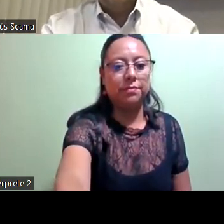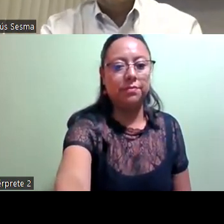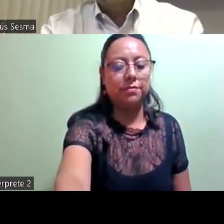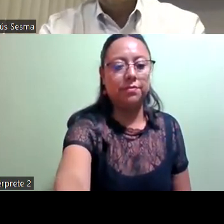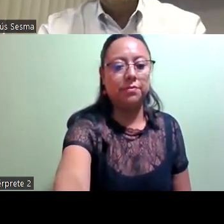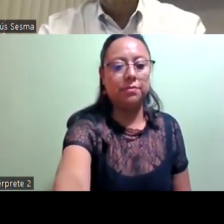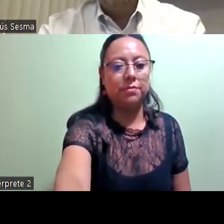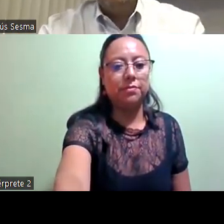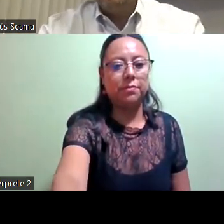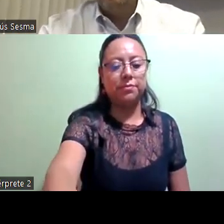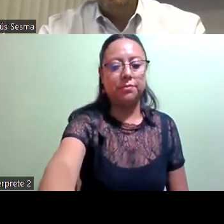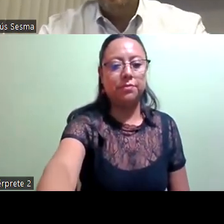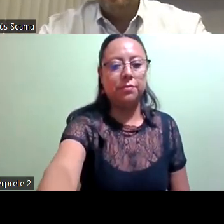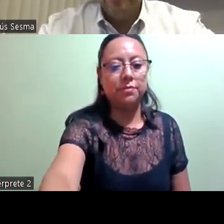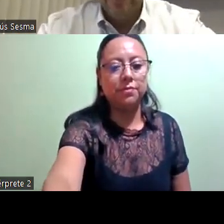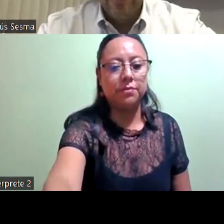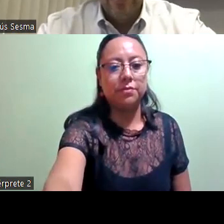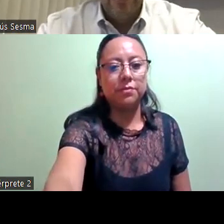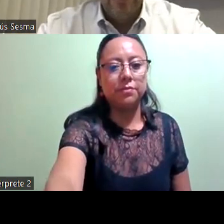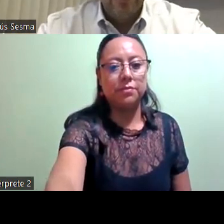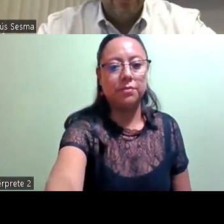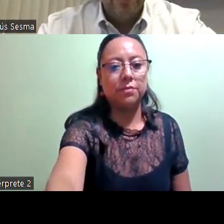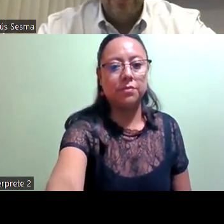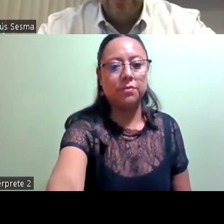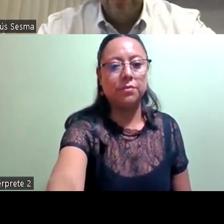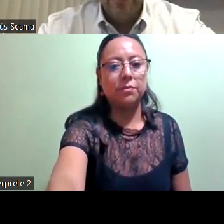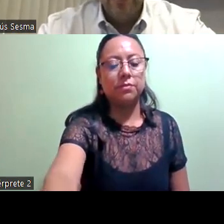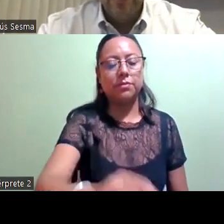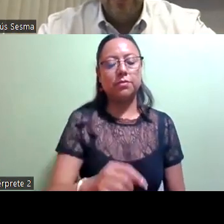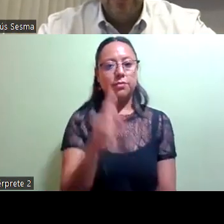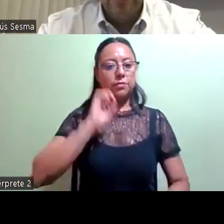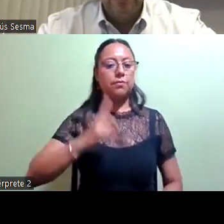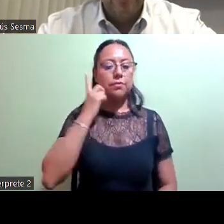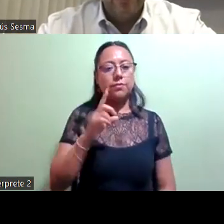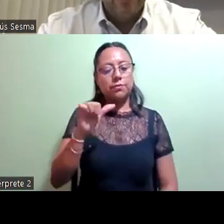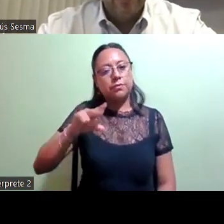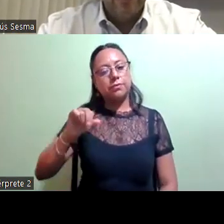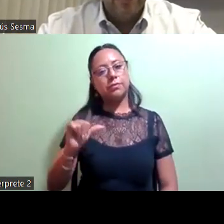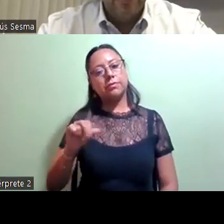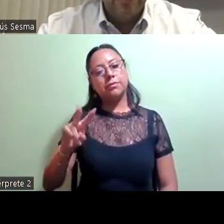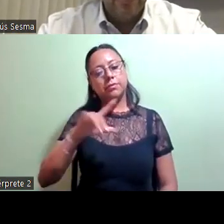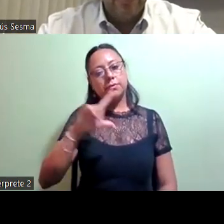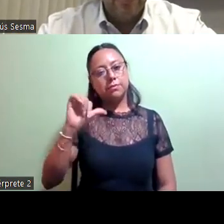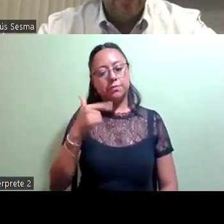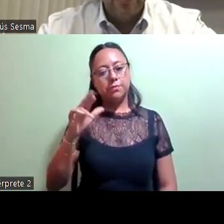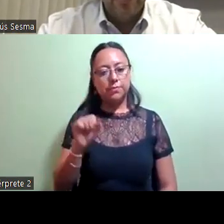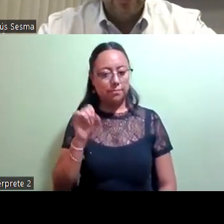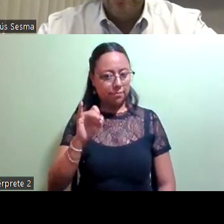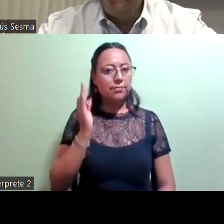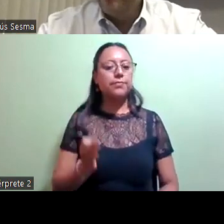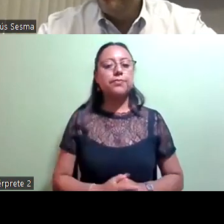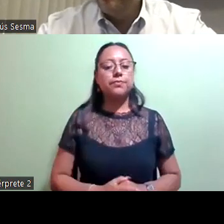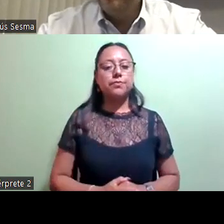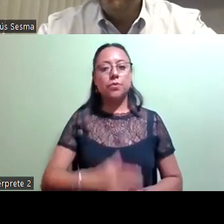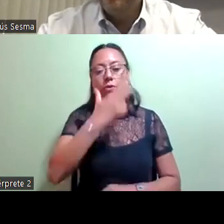Mi Ali, yo creo que ahorita nos va a decir cómo avanzan. Diputada Ana Yoselín Villagrán Villasana, a favor.